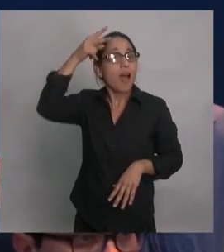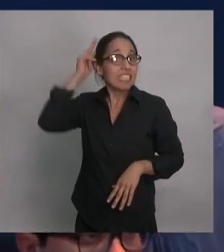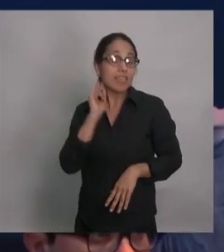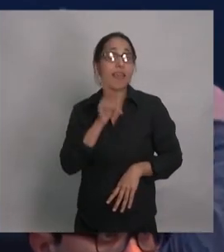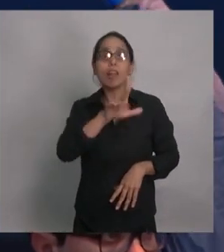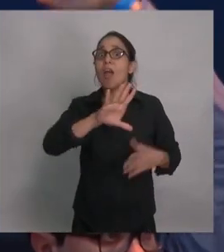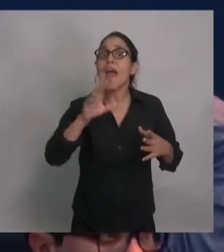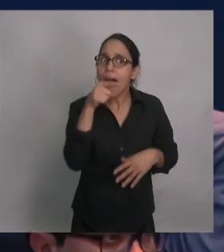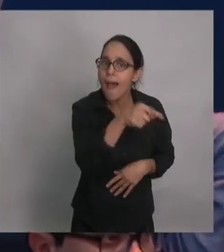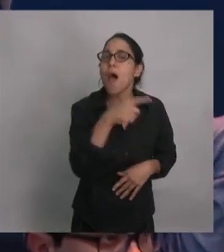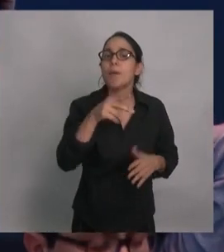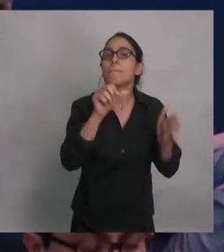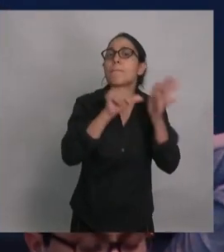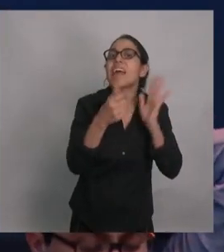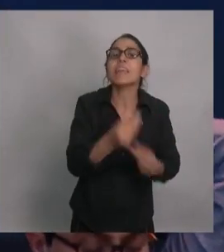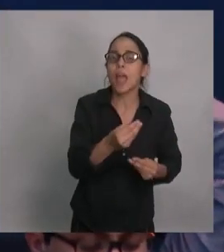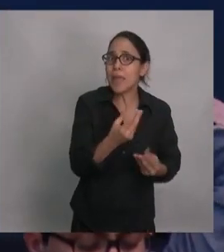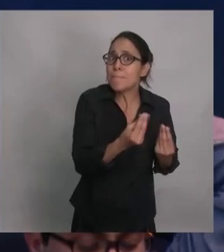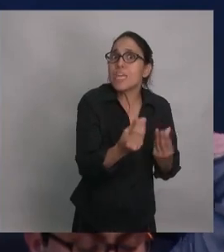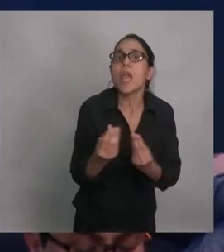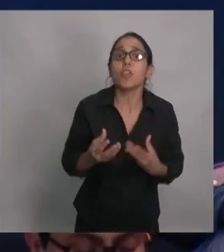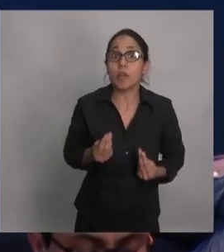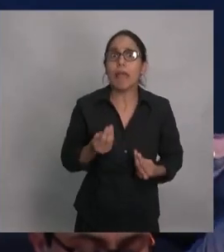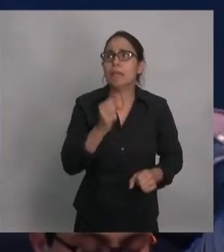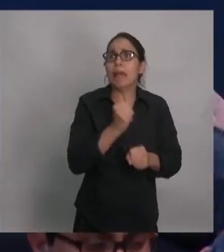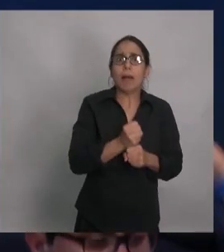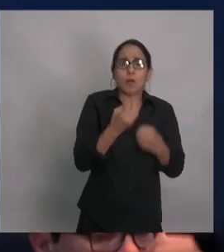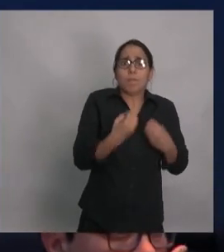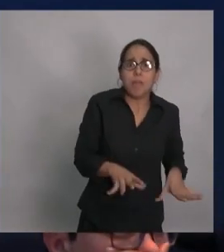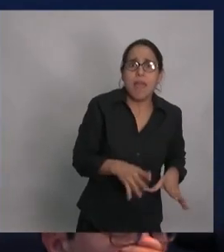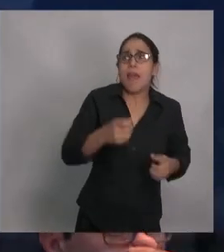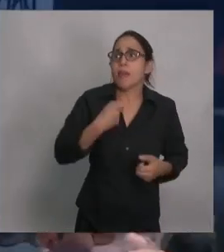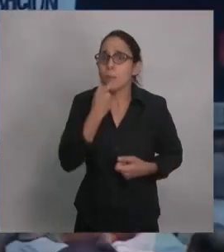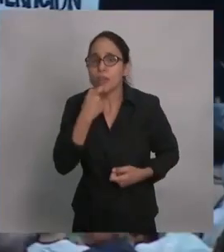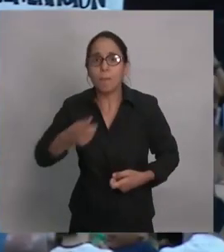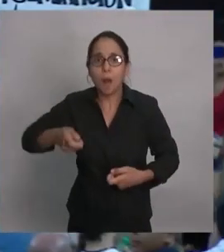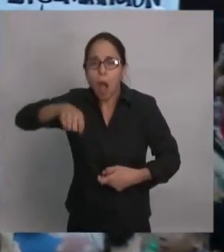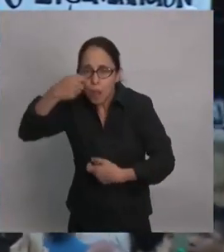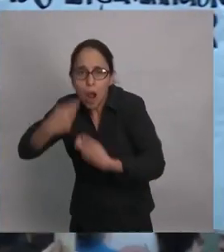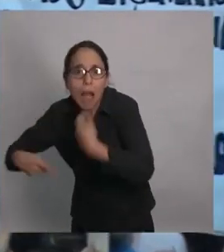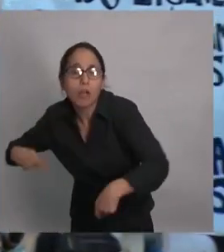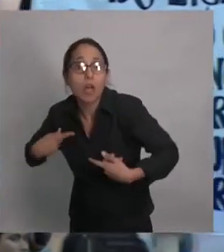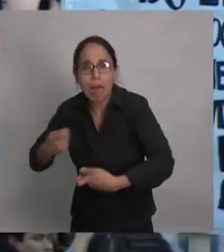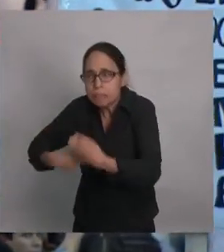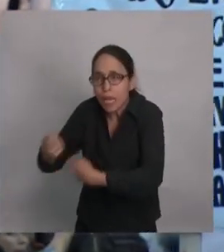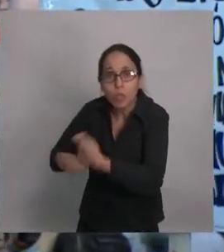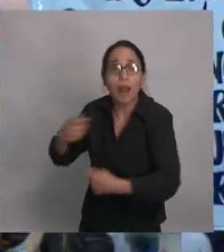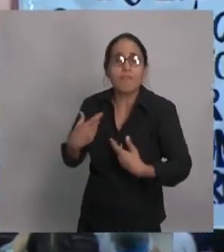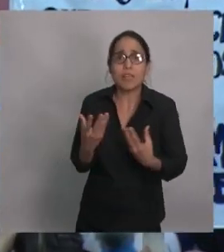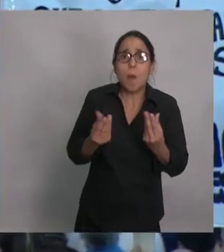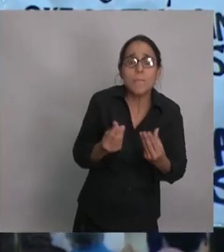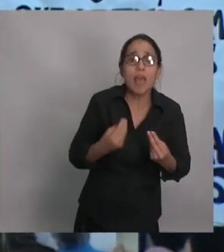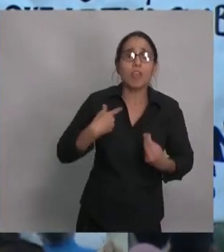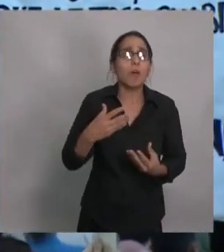constante a todo, a perder el trabajo, a la delincuencia, al narcotráfico, a tener una enfermedad grave, a